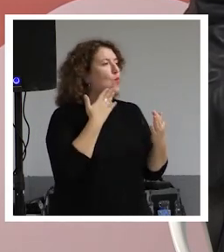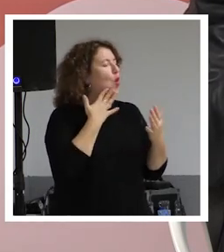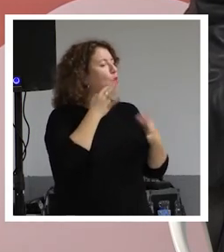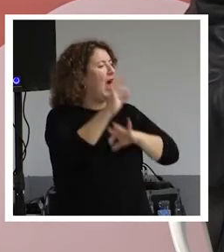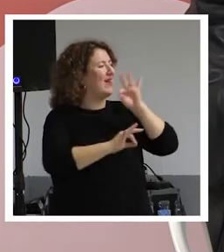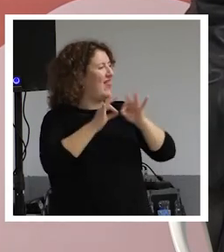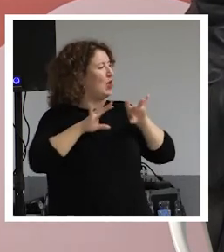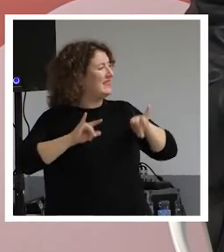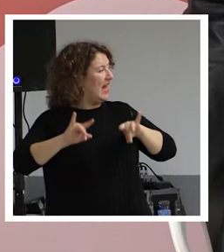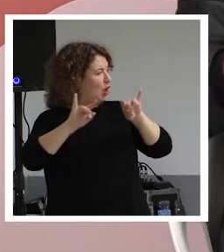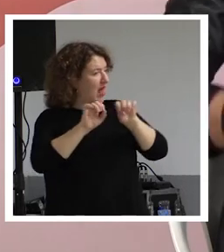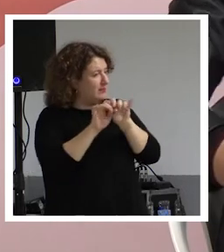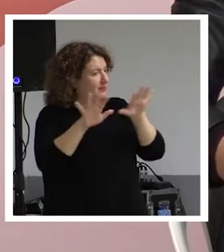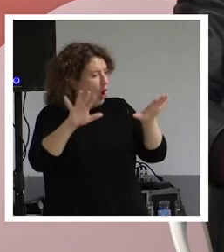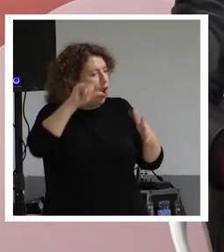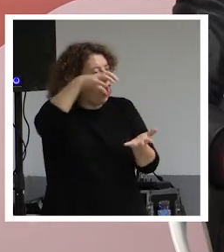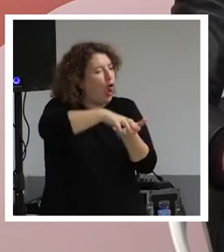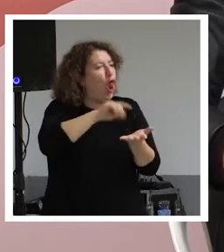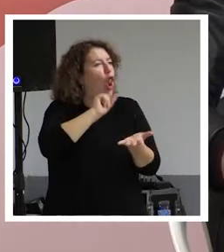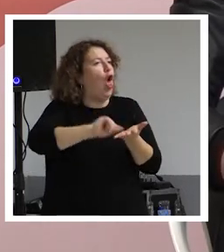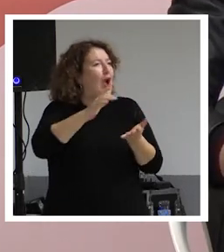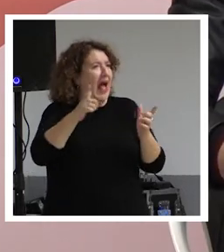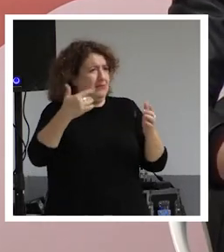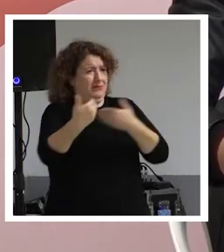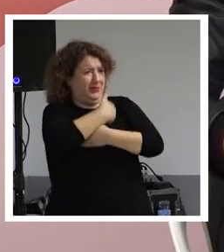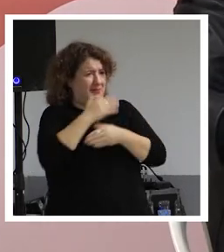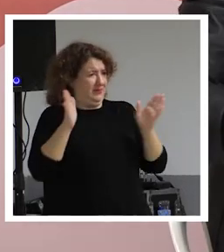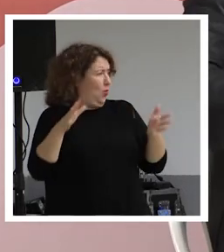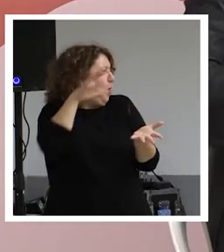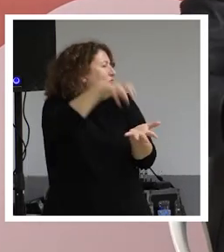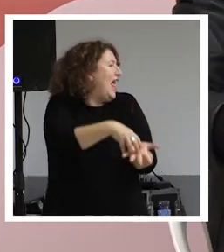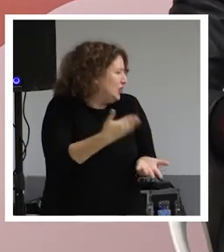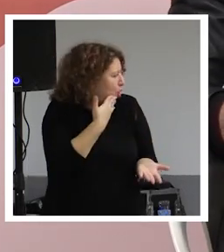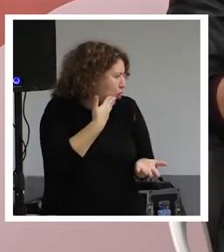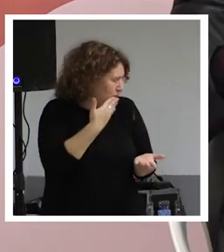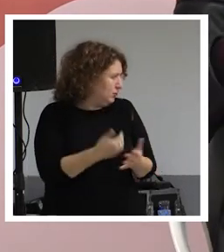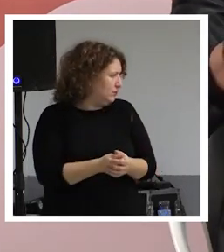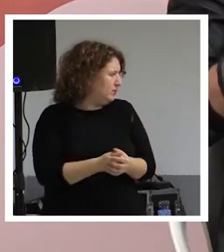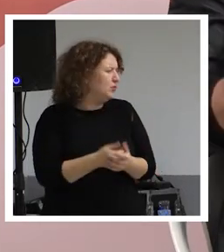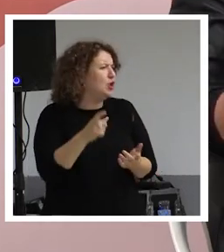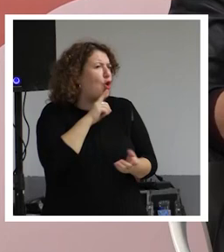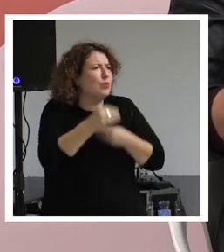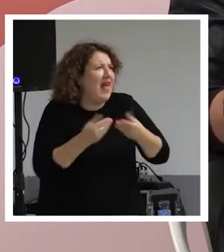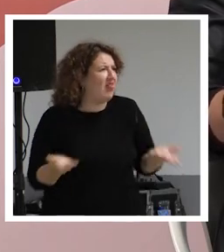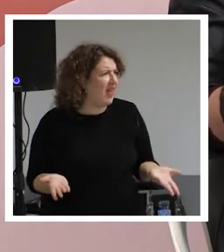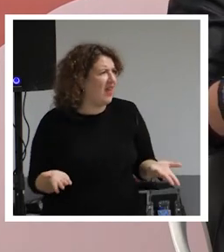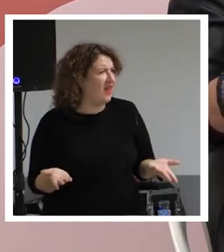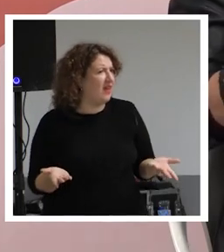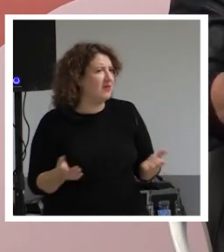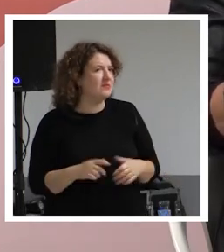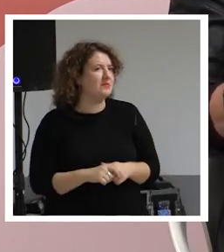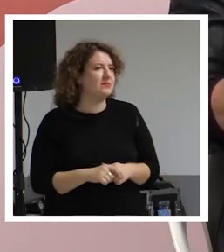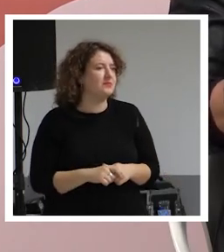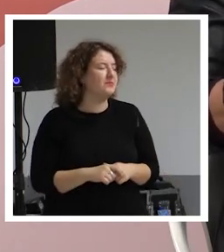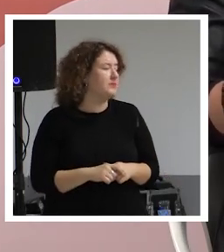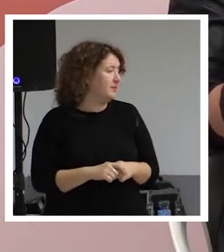mantener una estructura de más de de 900 Cuando digo un comité de base me refiero a una una